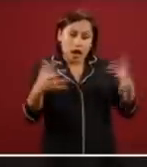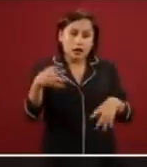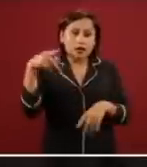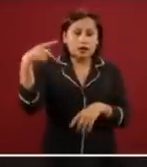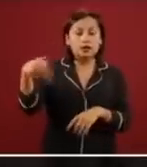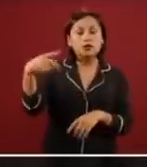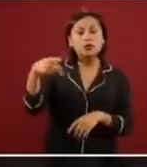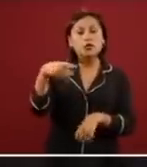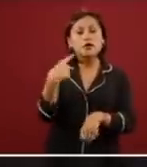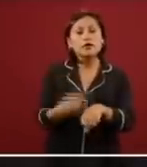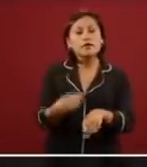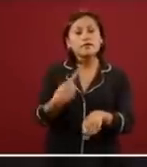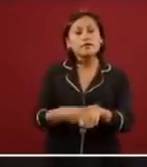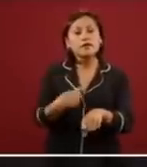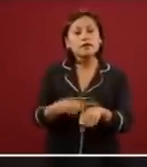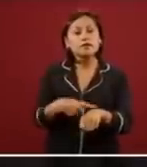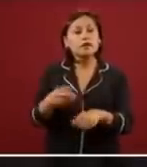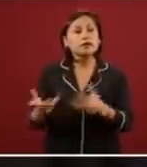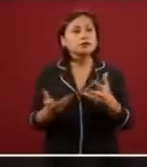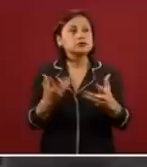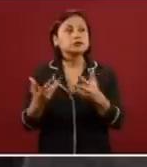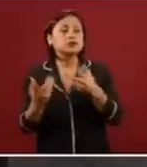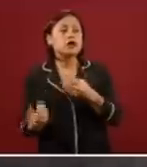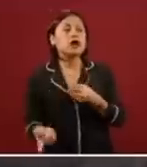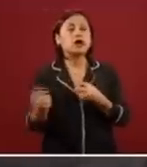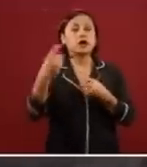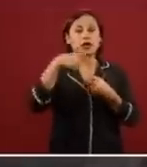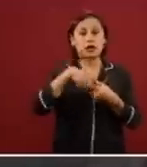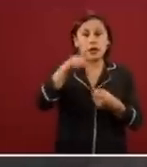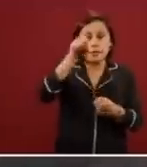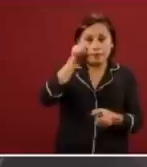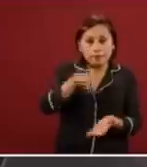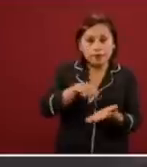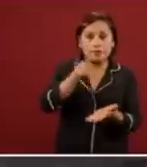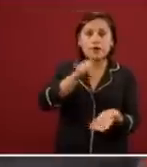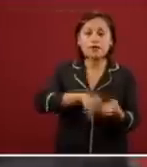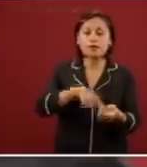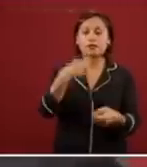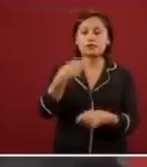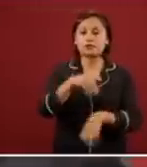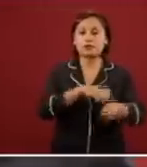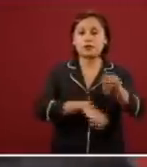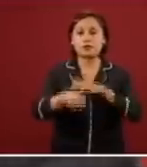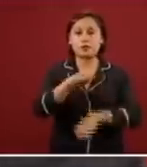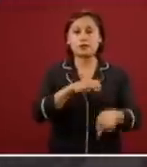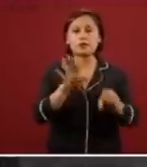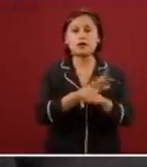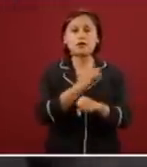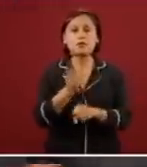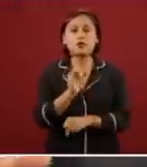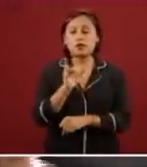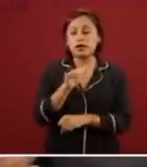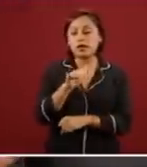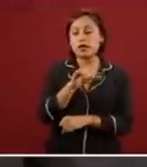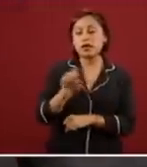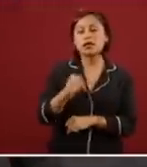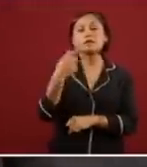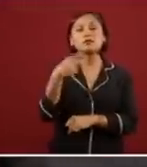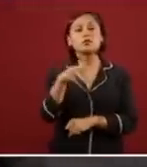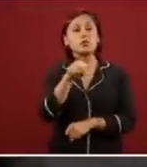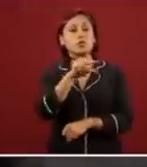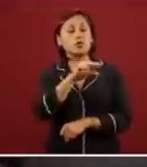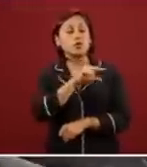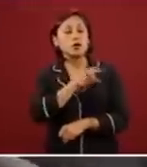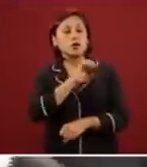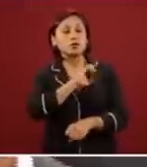propia empresa porque el servicio del Seguro Social de ciertas especialidades y subespecialidades no lo da ninguna